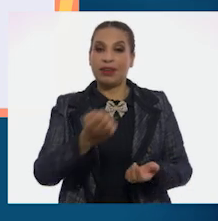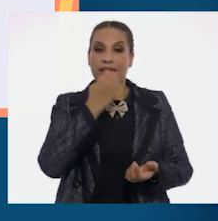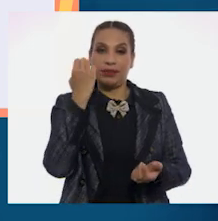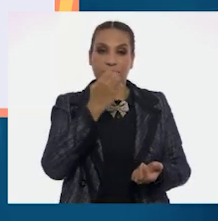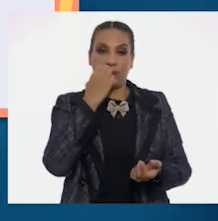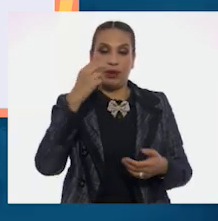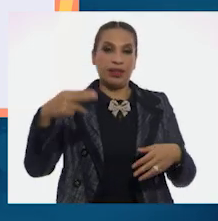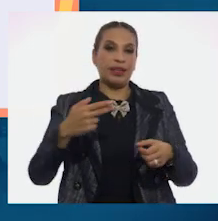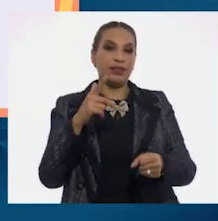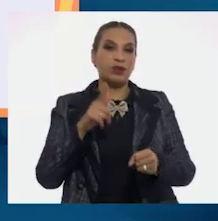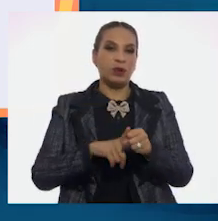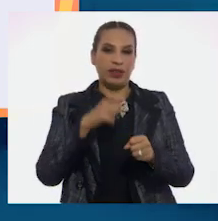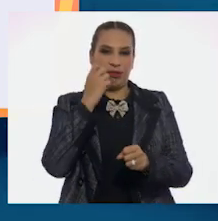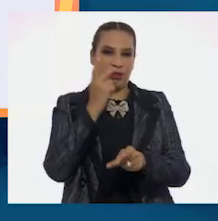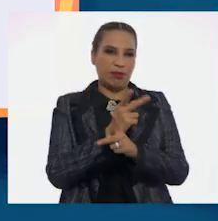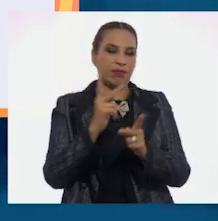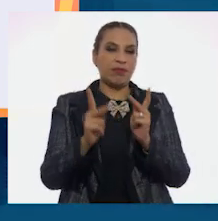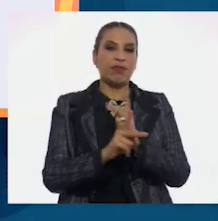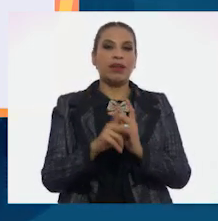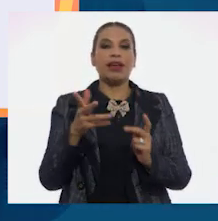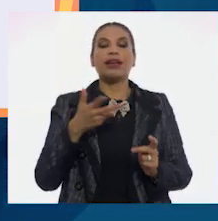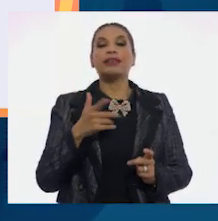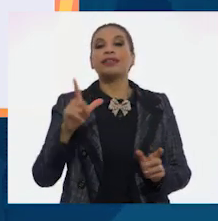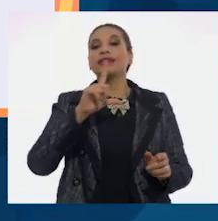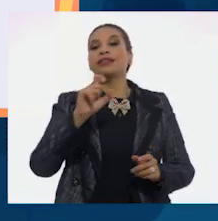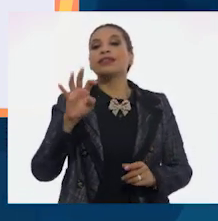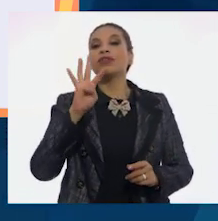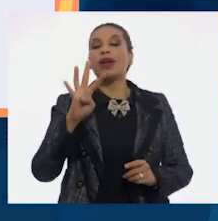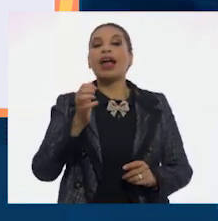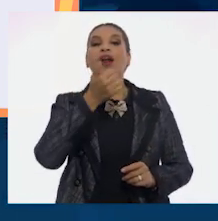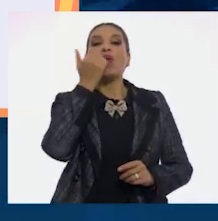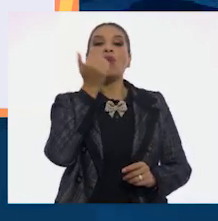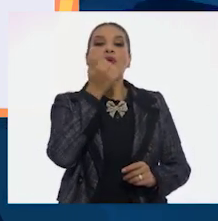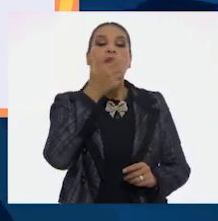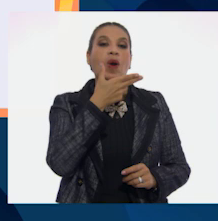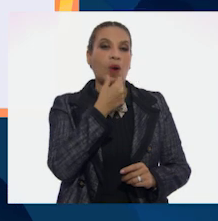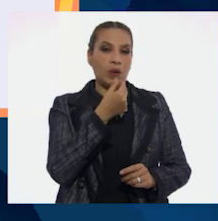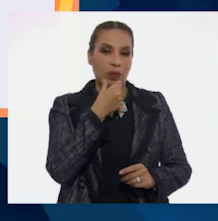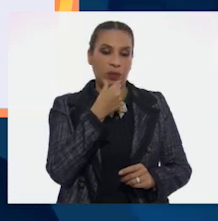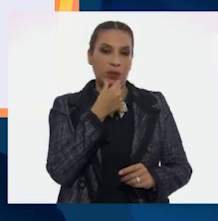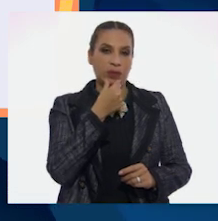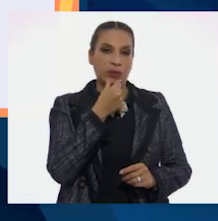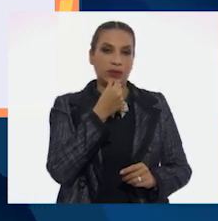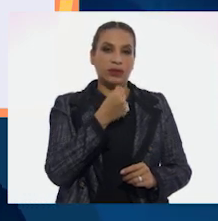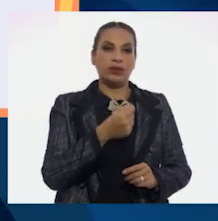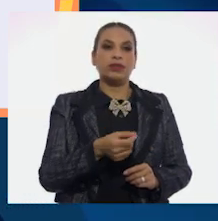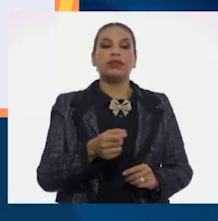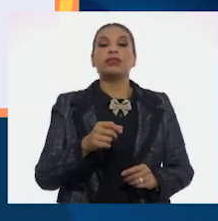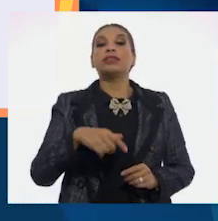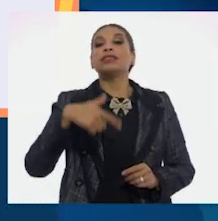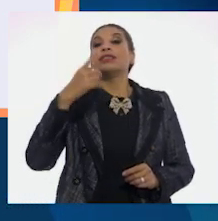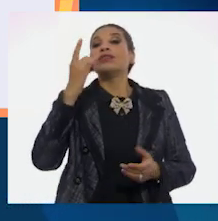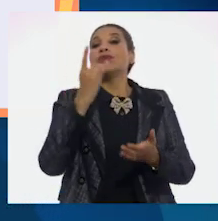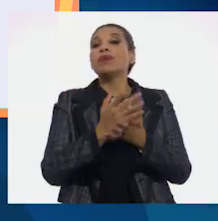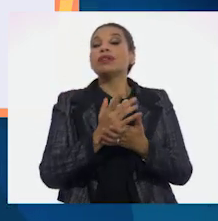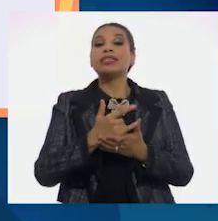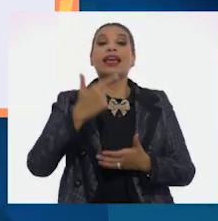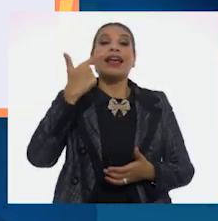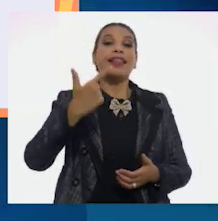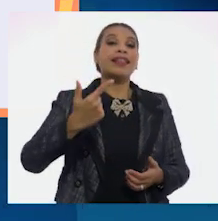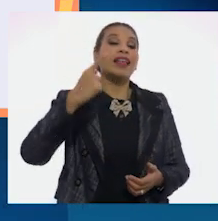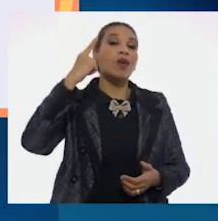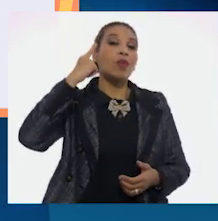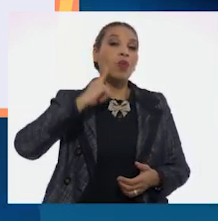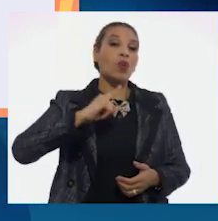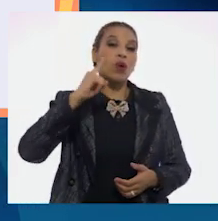Escuela Nacional Preparatoria tuvo 719 alumnos, hombres, y solamente